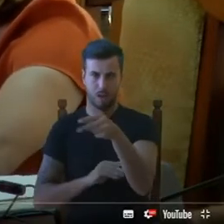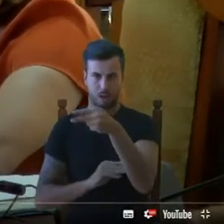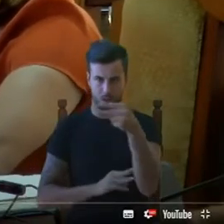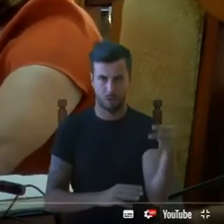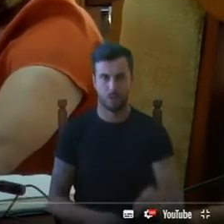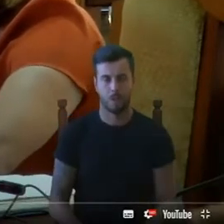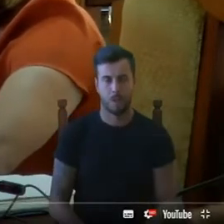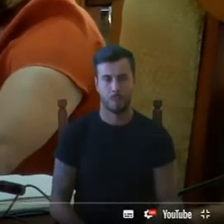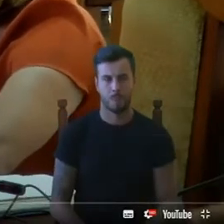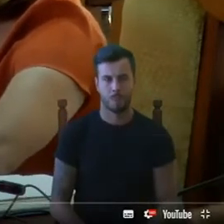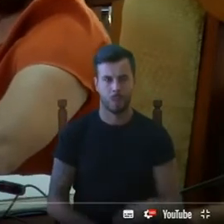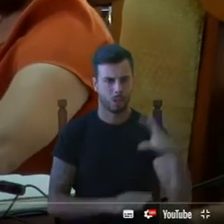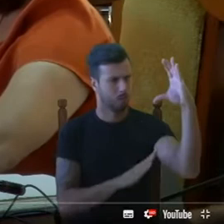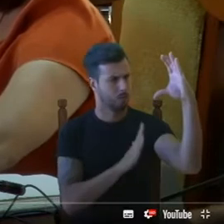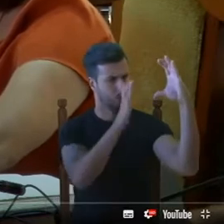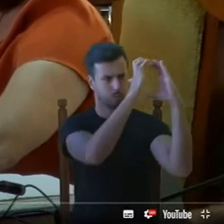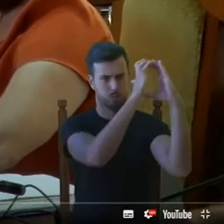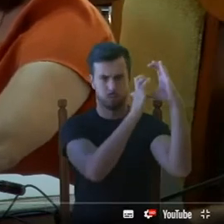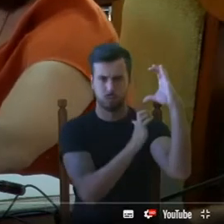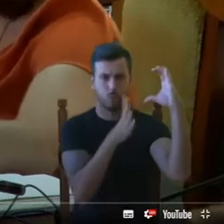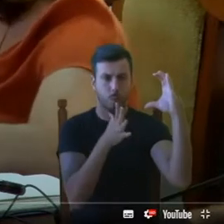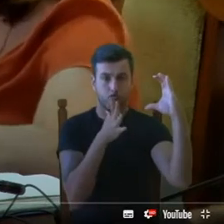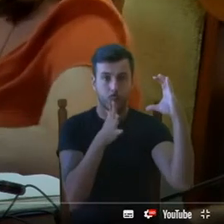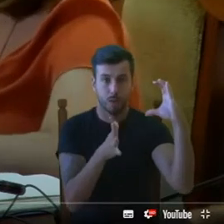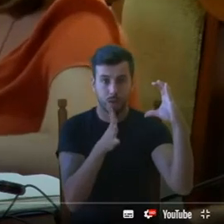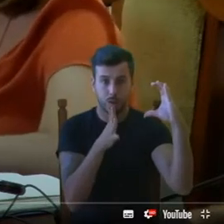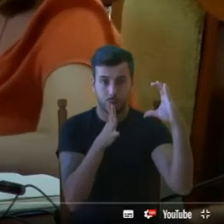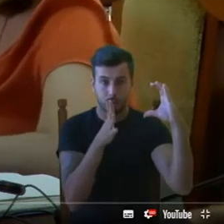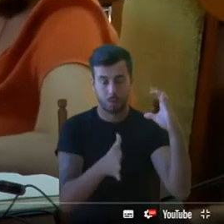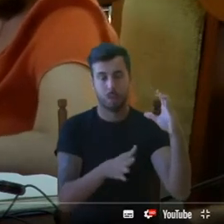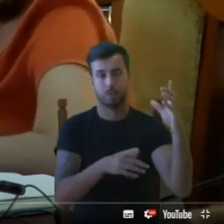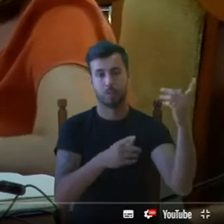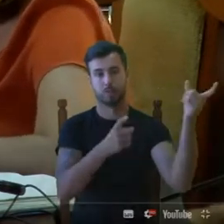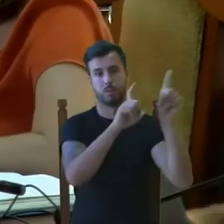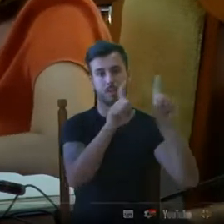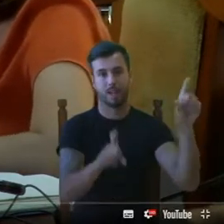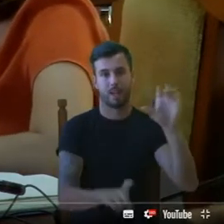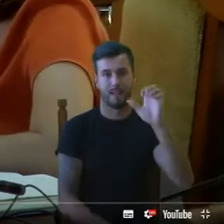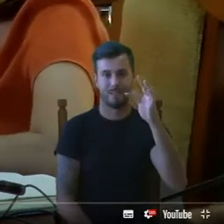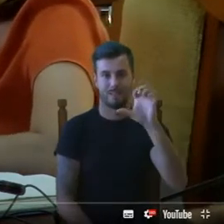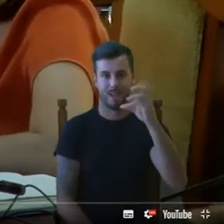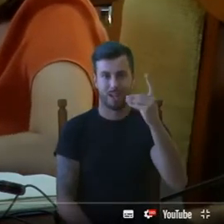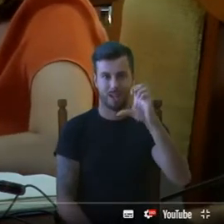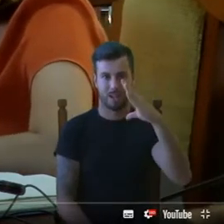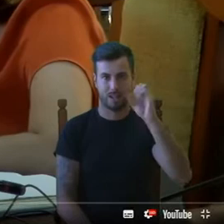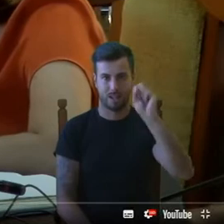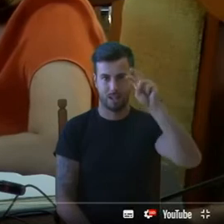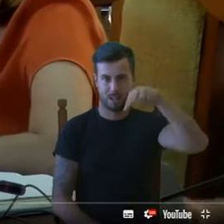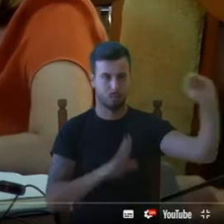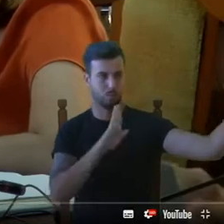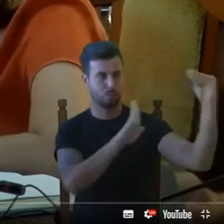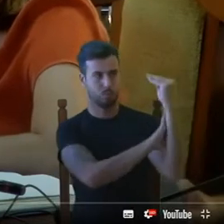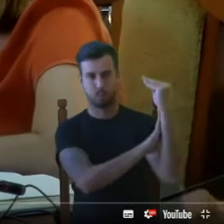viene provocada por la bajada de fondos procedentes del fedecam por importe de 8 millones la